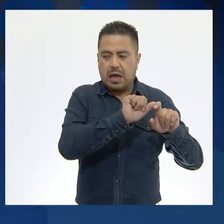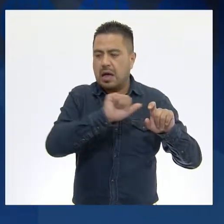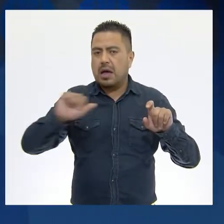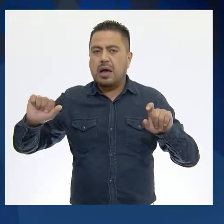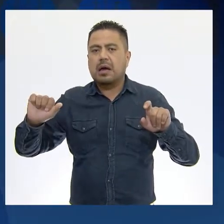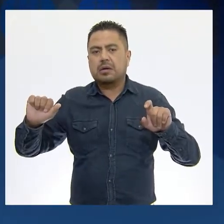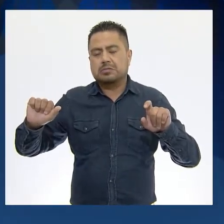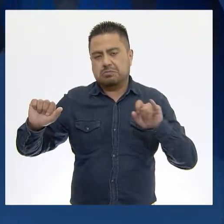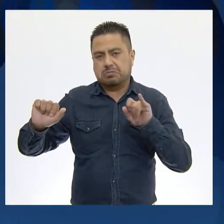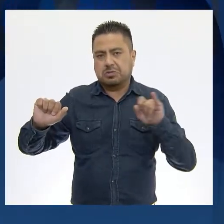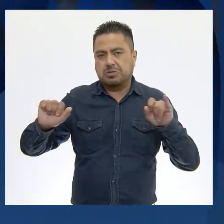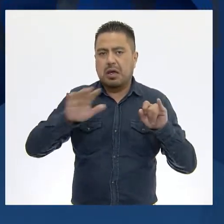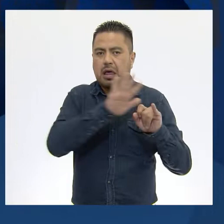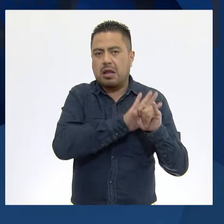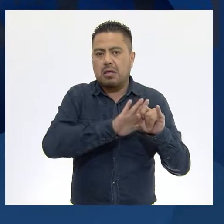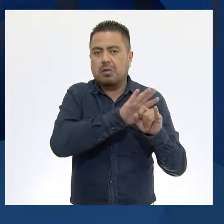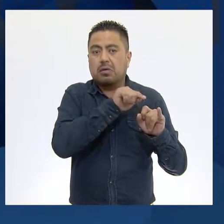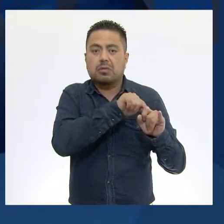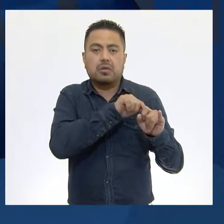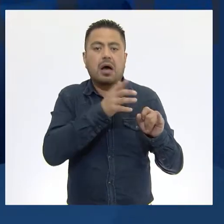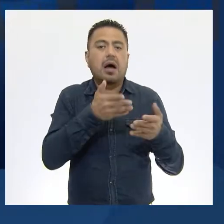extremo izquierdo. Ahora,